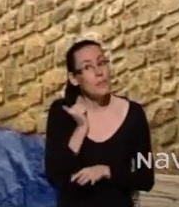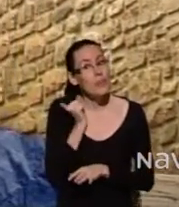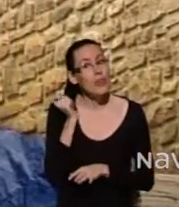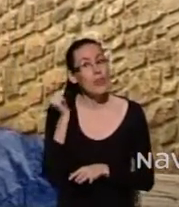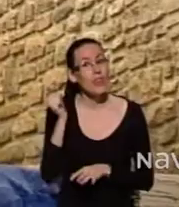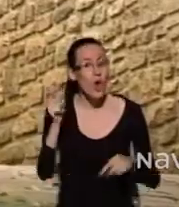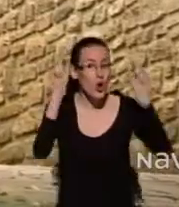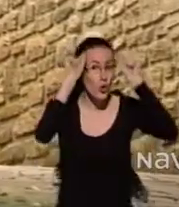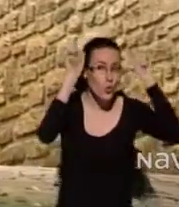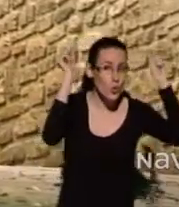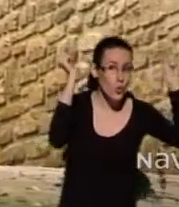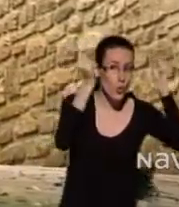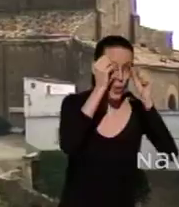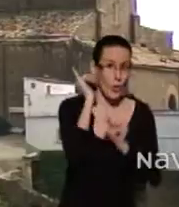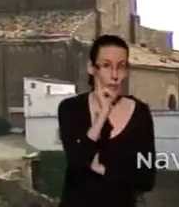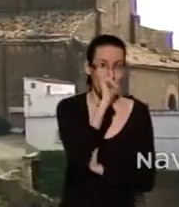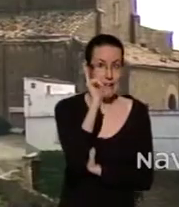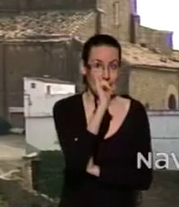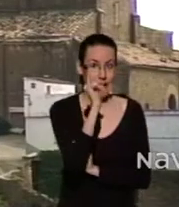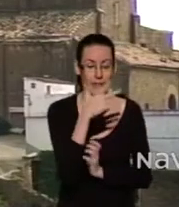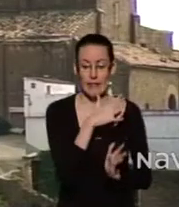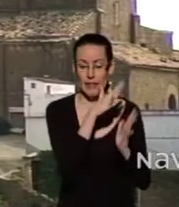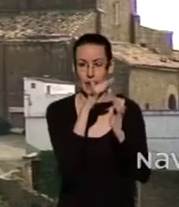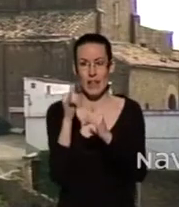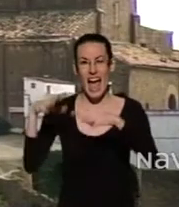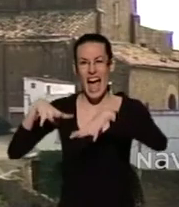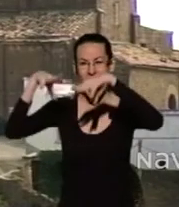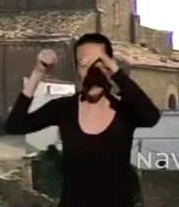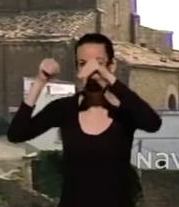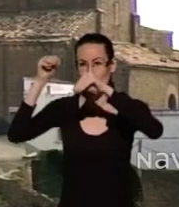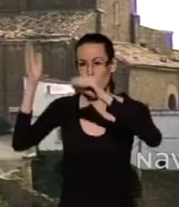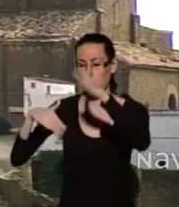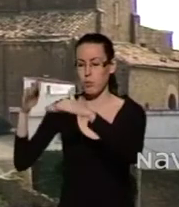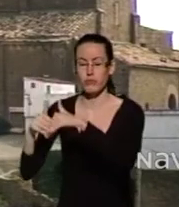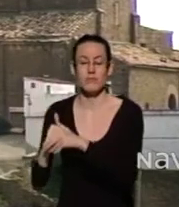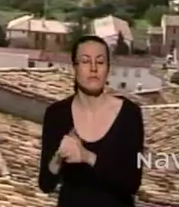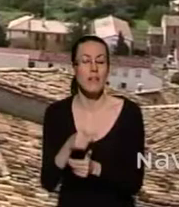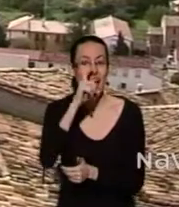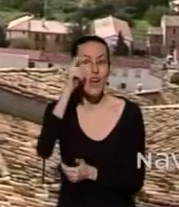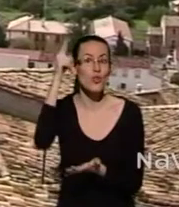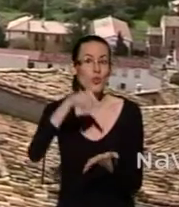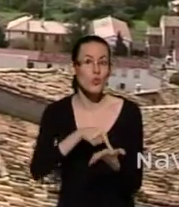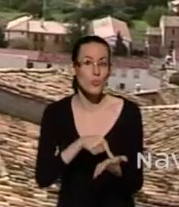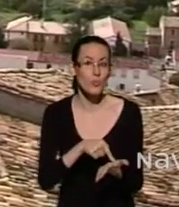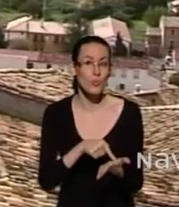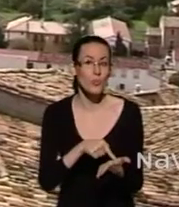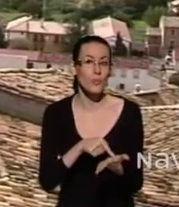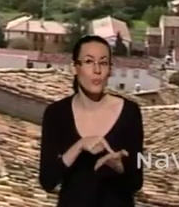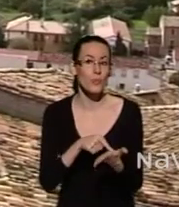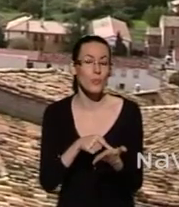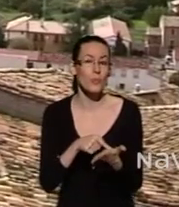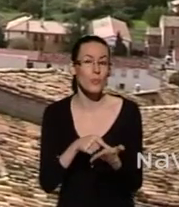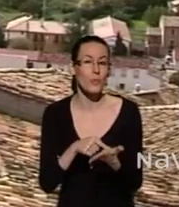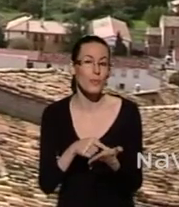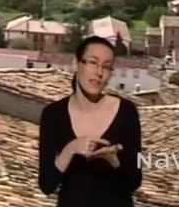aquí y arrasaron el castillo. Luego, en el año 1000, se organizaron las tenencias de la corona del reino